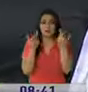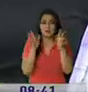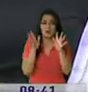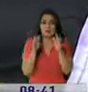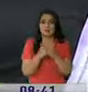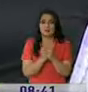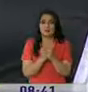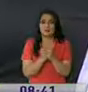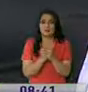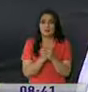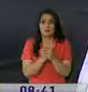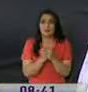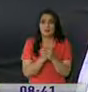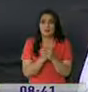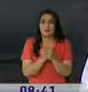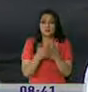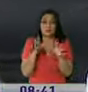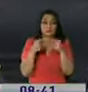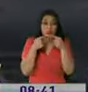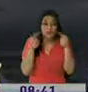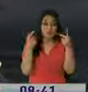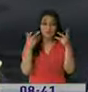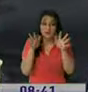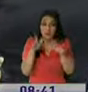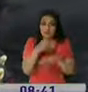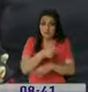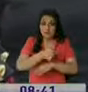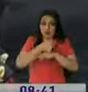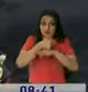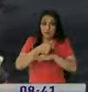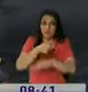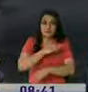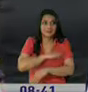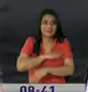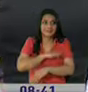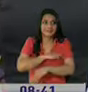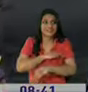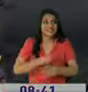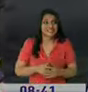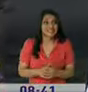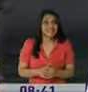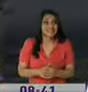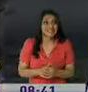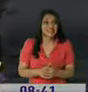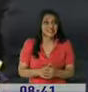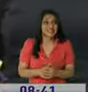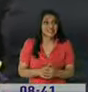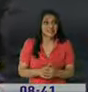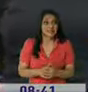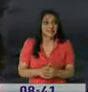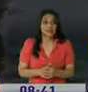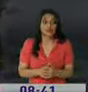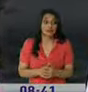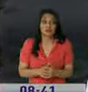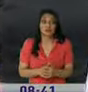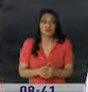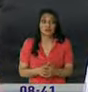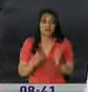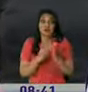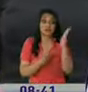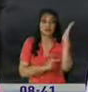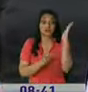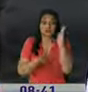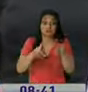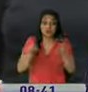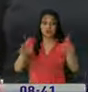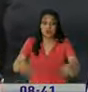no, que ya como hasta se dio a conocer en ese instante por parte de las autoridades del municipio que estuvieron acá, que ya prácticamente el puente que estaba programado del Bailey ya no